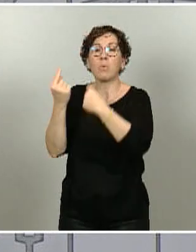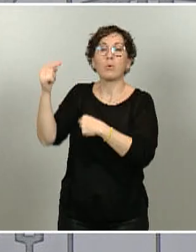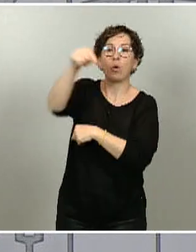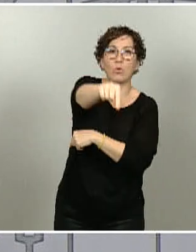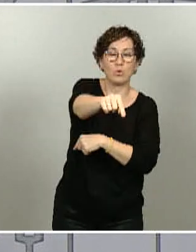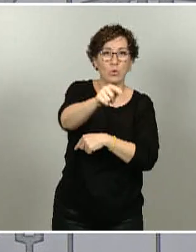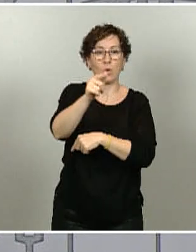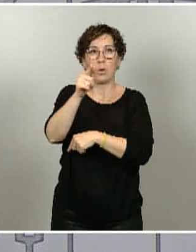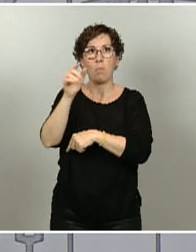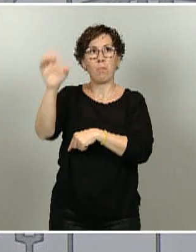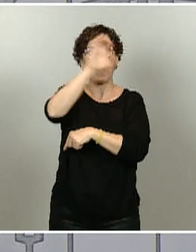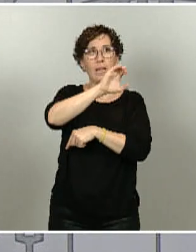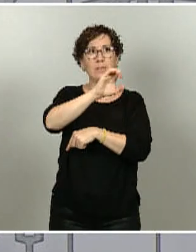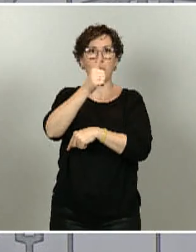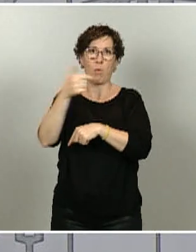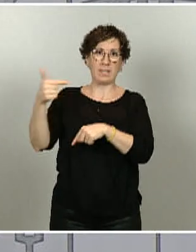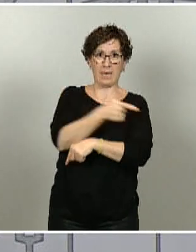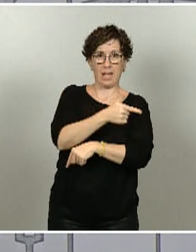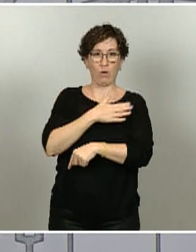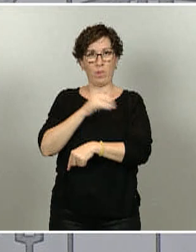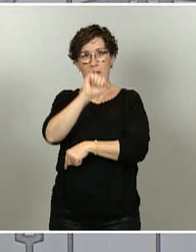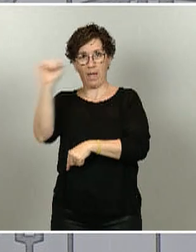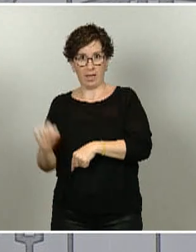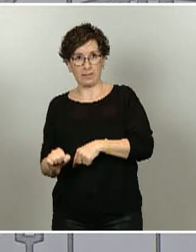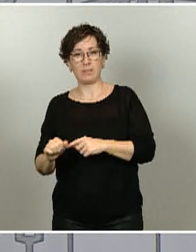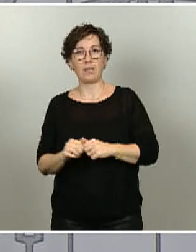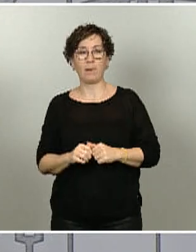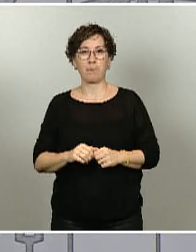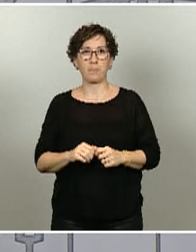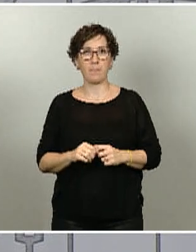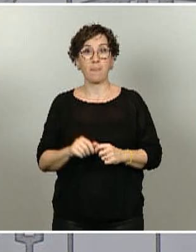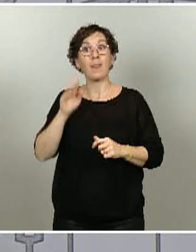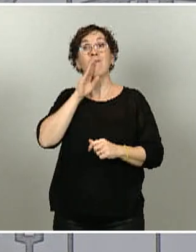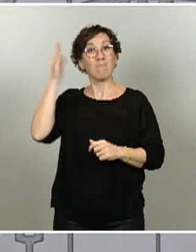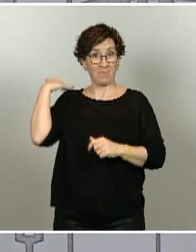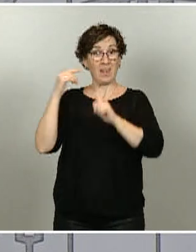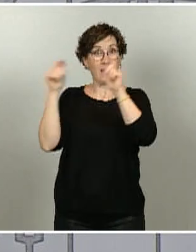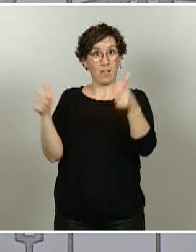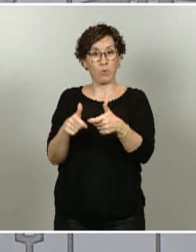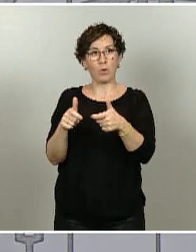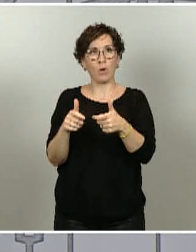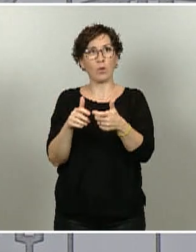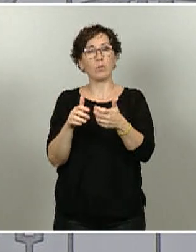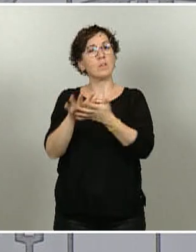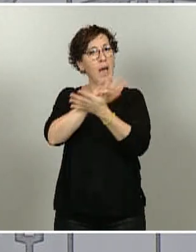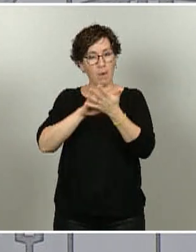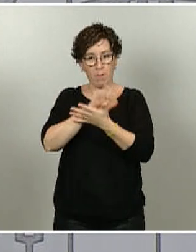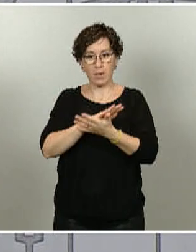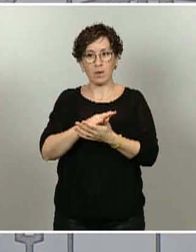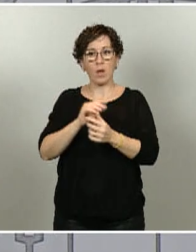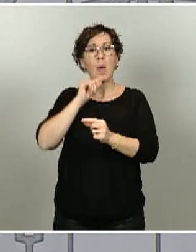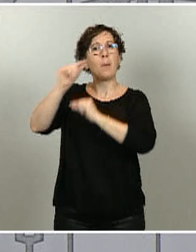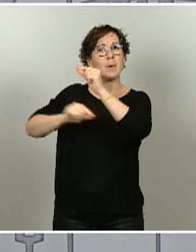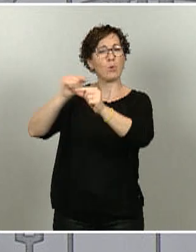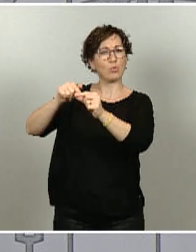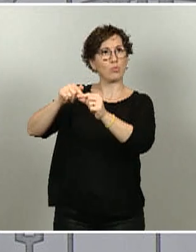asiático y de Europa incluso. En aquella reunión se estuvo hablando tanto de las capacidades del virus, del